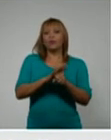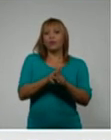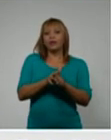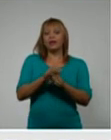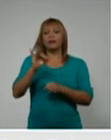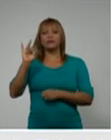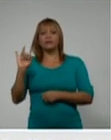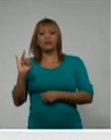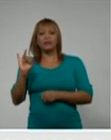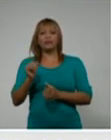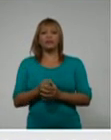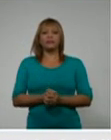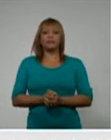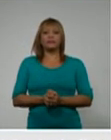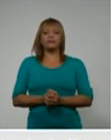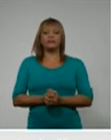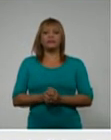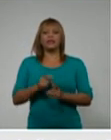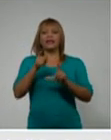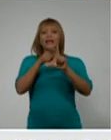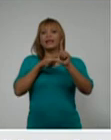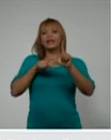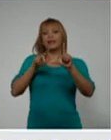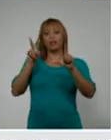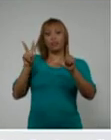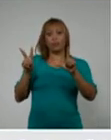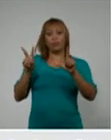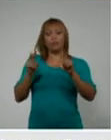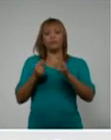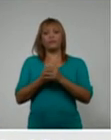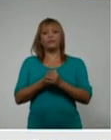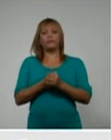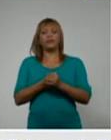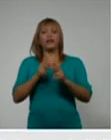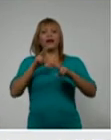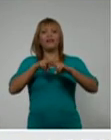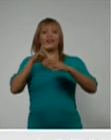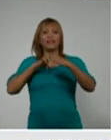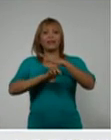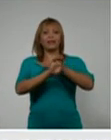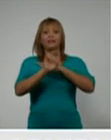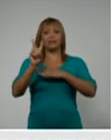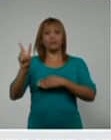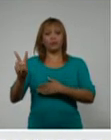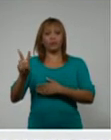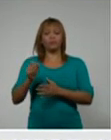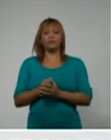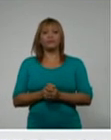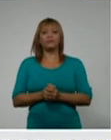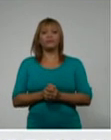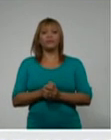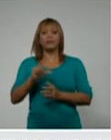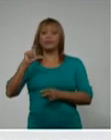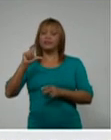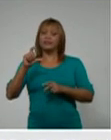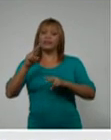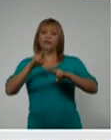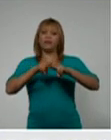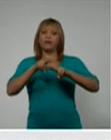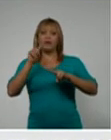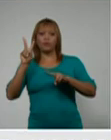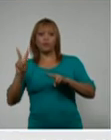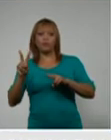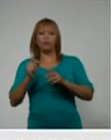7, Regla con 2, Habana del Este con 2, Centro Habana con 2